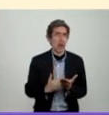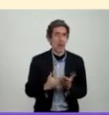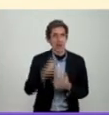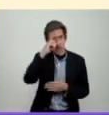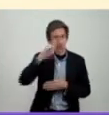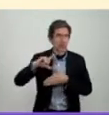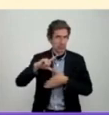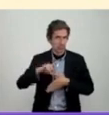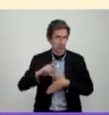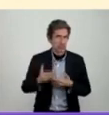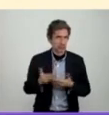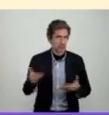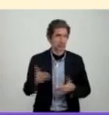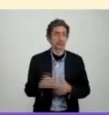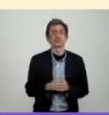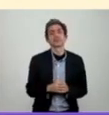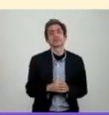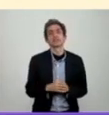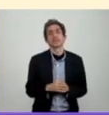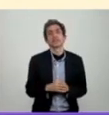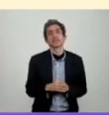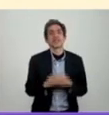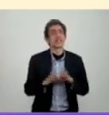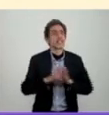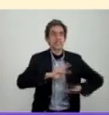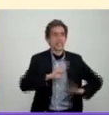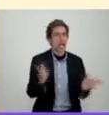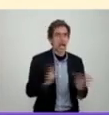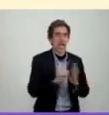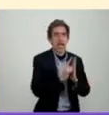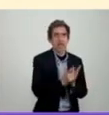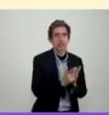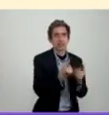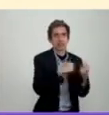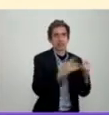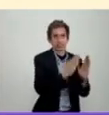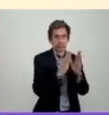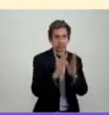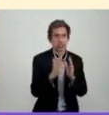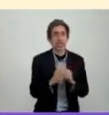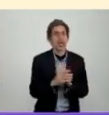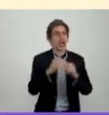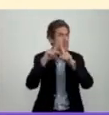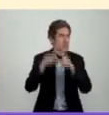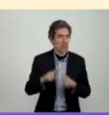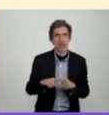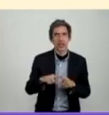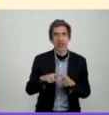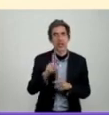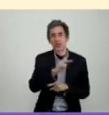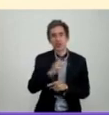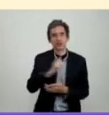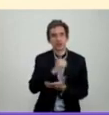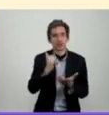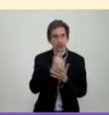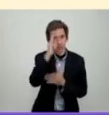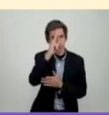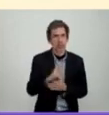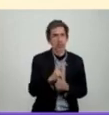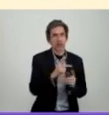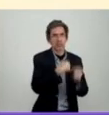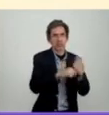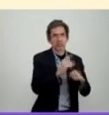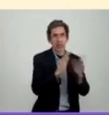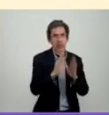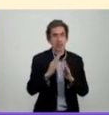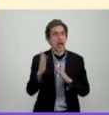Española. Maravilloso, maravilloso. Está ya en las librerías de la Brigada y de Ducal y en las librerías de toda la Ciudad de México para celebrar esta Feria